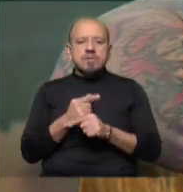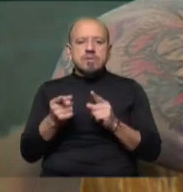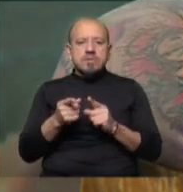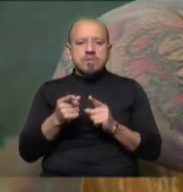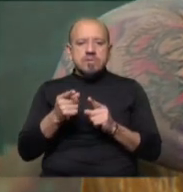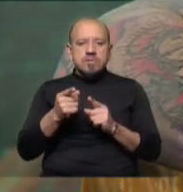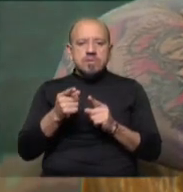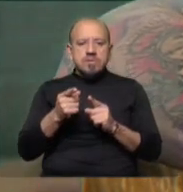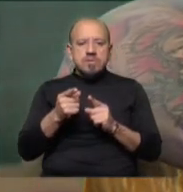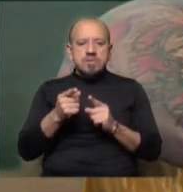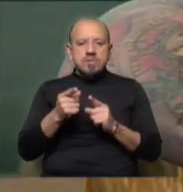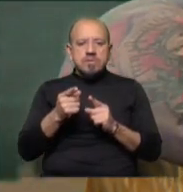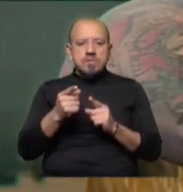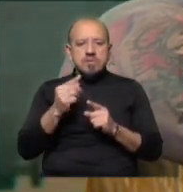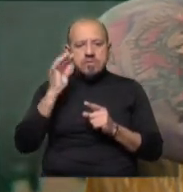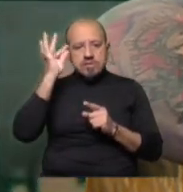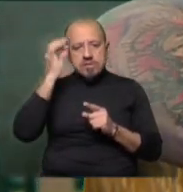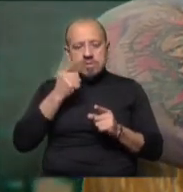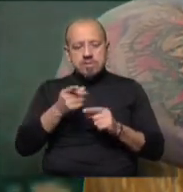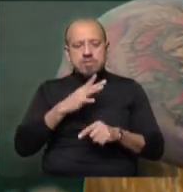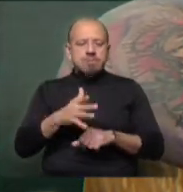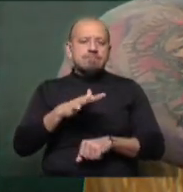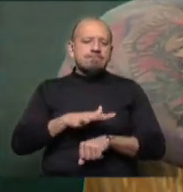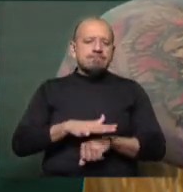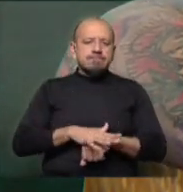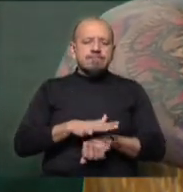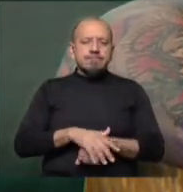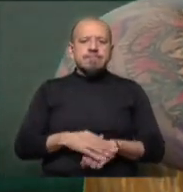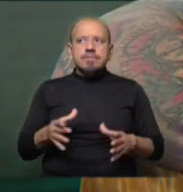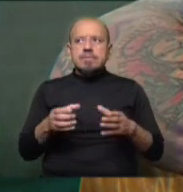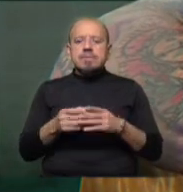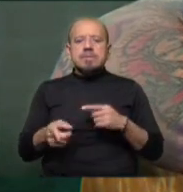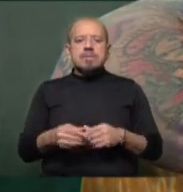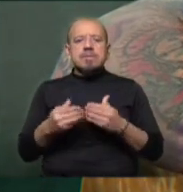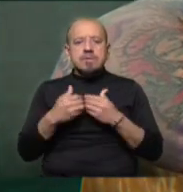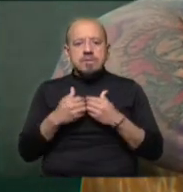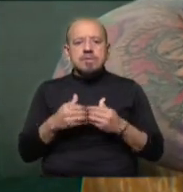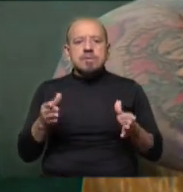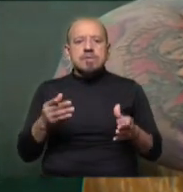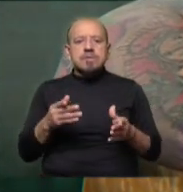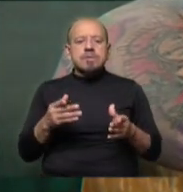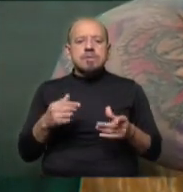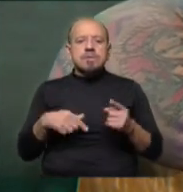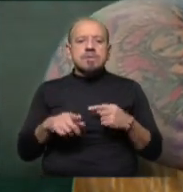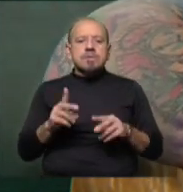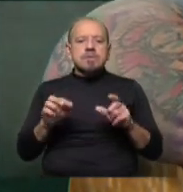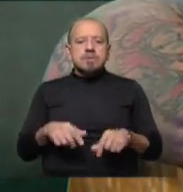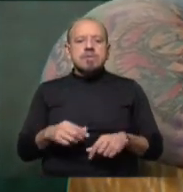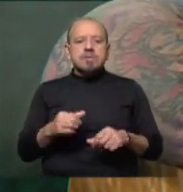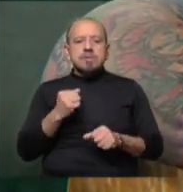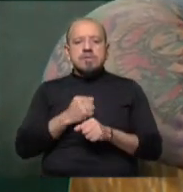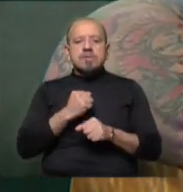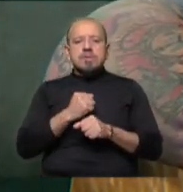llega un momento de la banda en que esas cosas empiezan a dar sola fruto del trabajo. Fruto del trabajo,